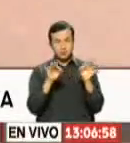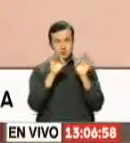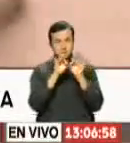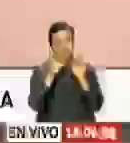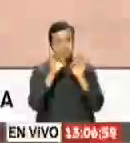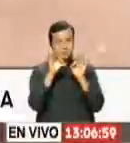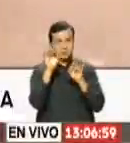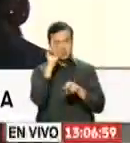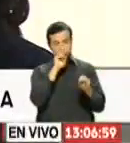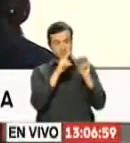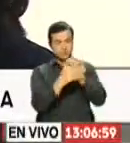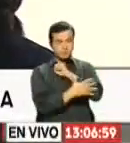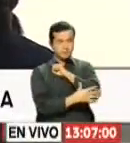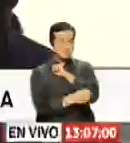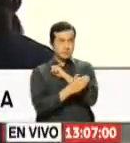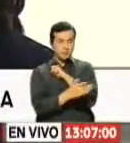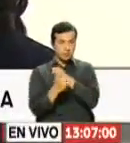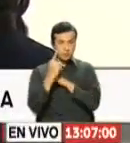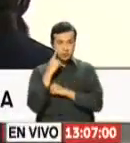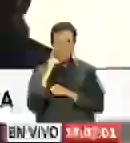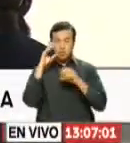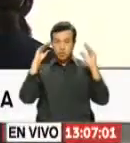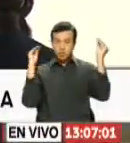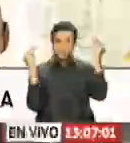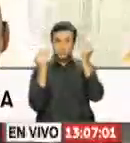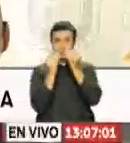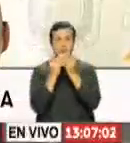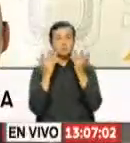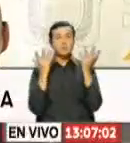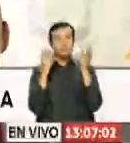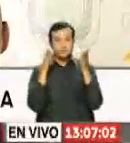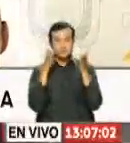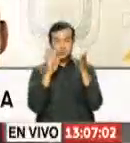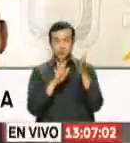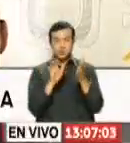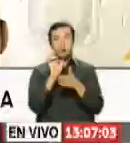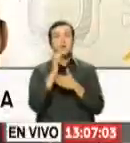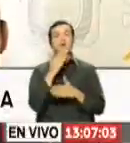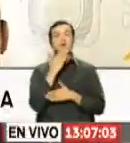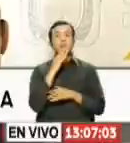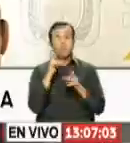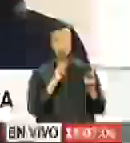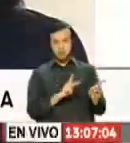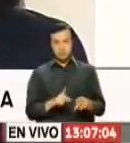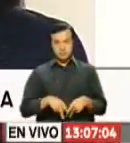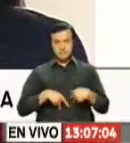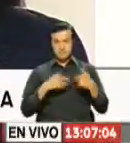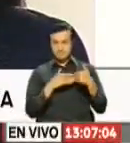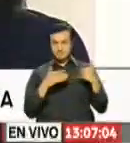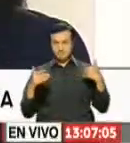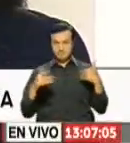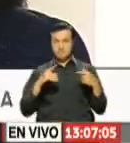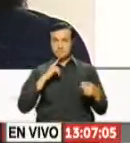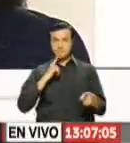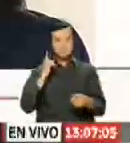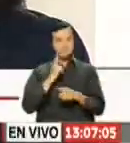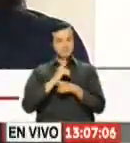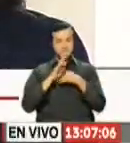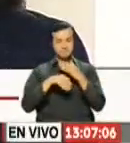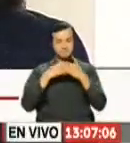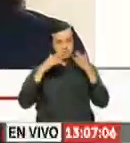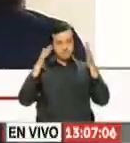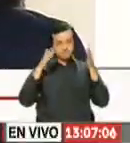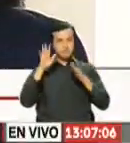pobreza multidimensional, lo cual, según Rocío González de Moreno, se aborda en el país a través del plan Toda una Vida. Totalmente alineados con